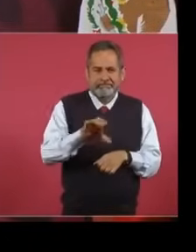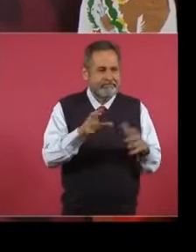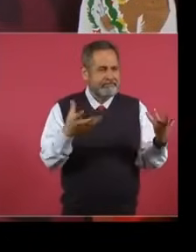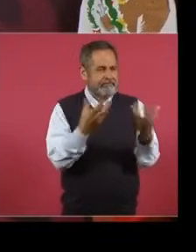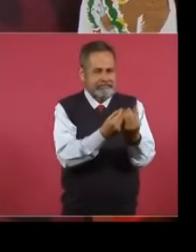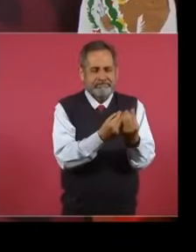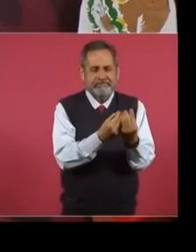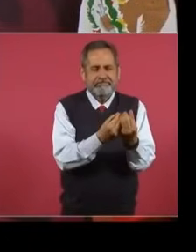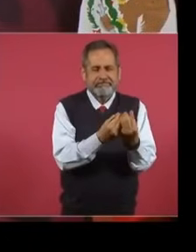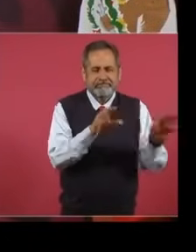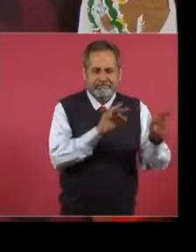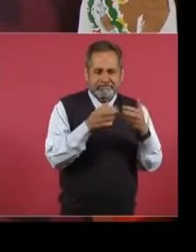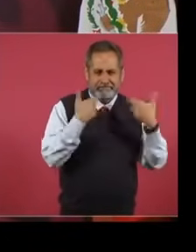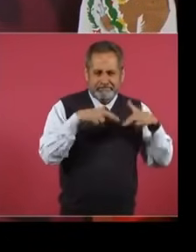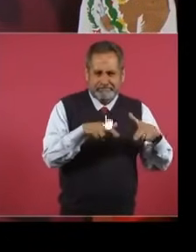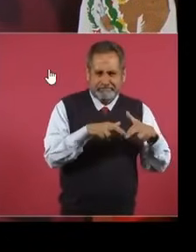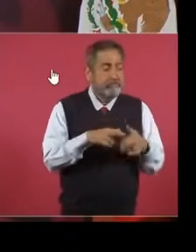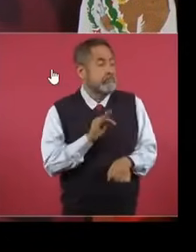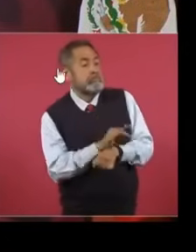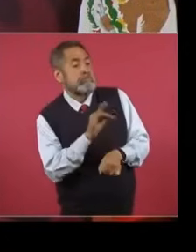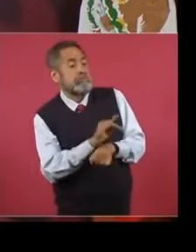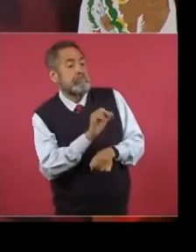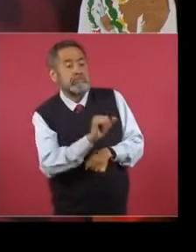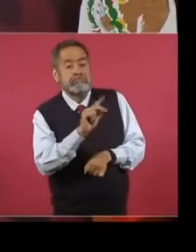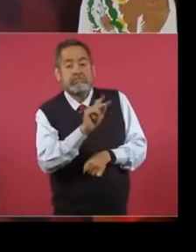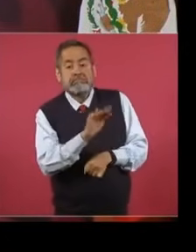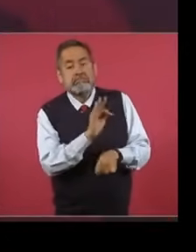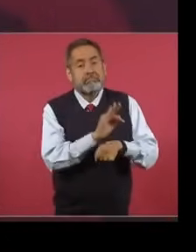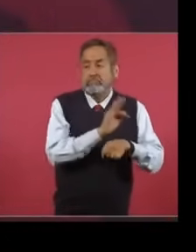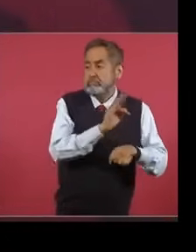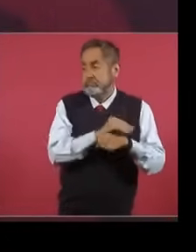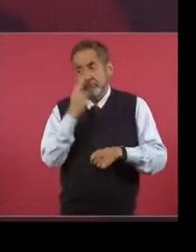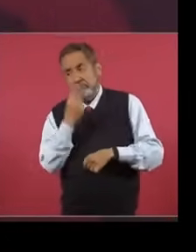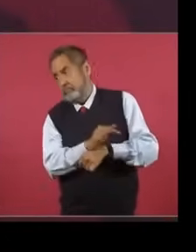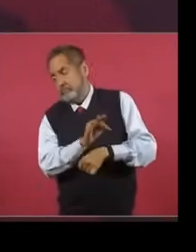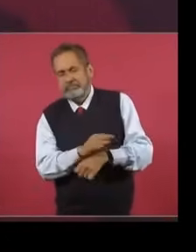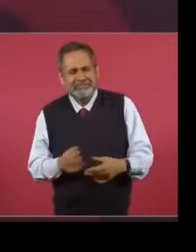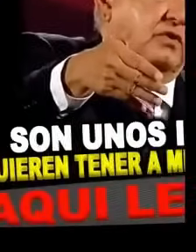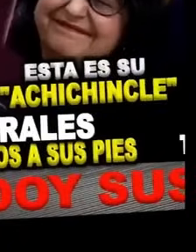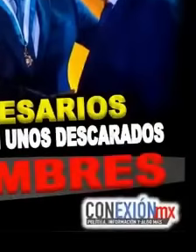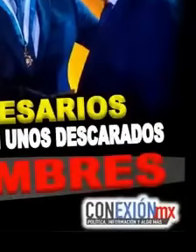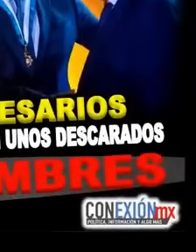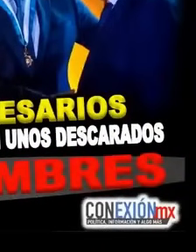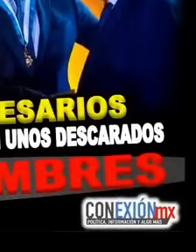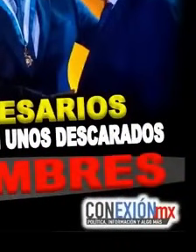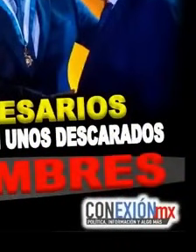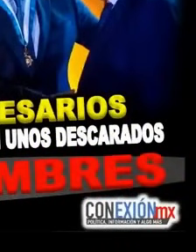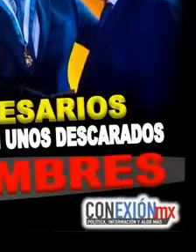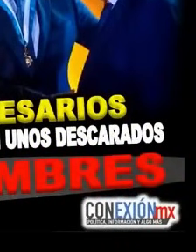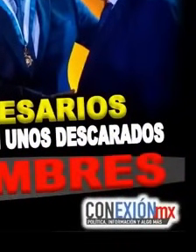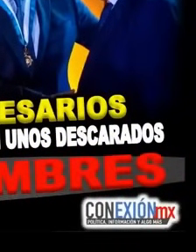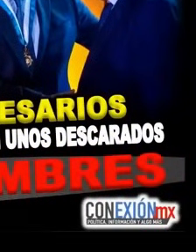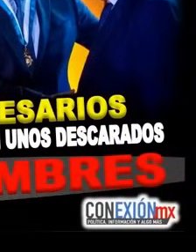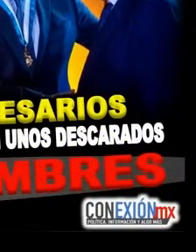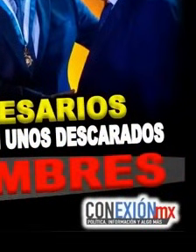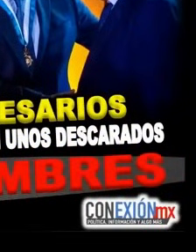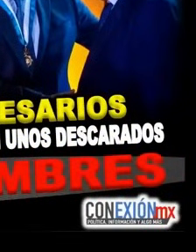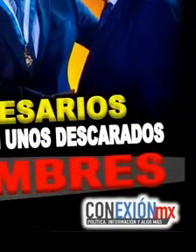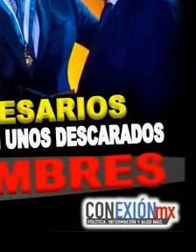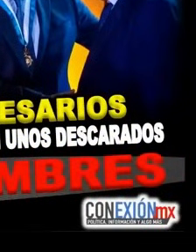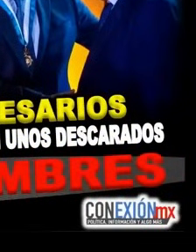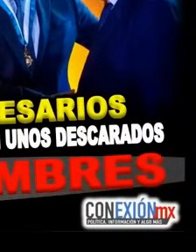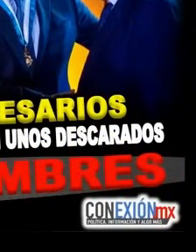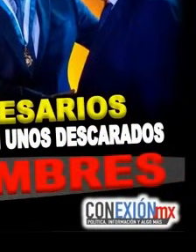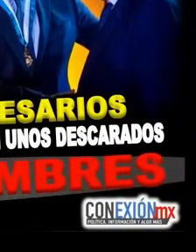defendiendo al poder judicial si un ministro viola la Constitución